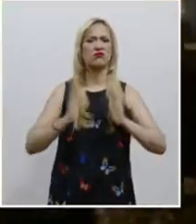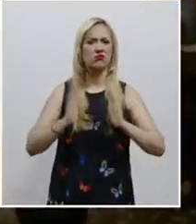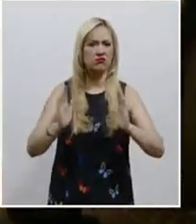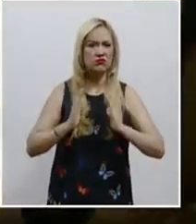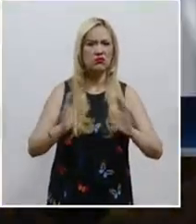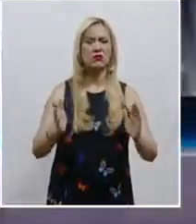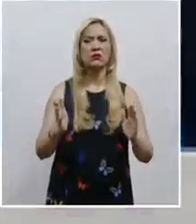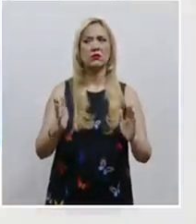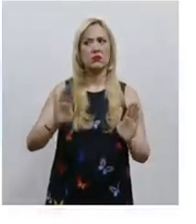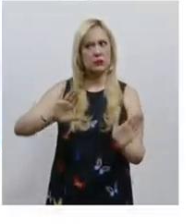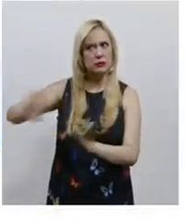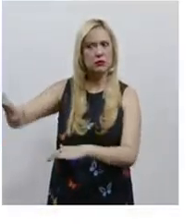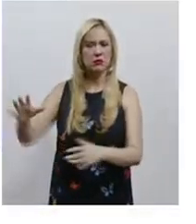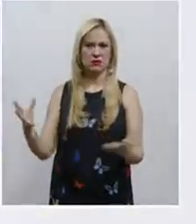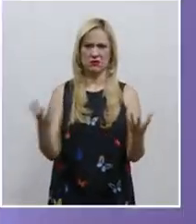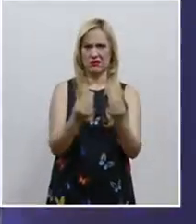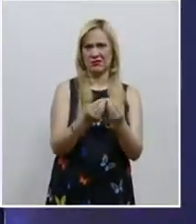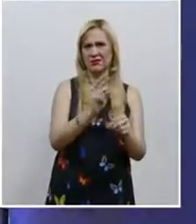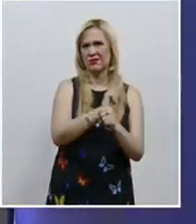temas.